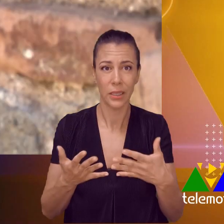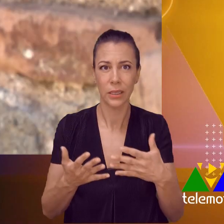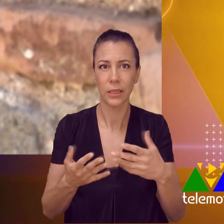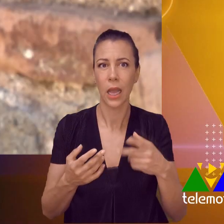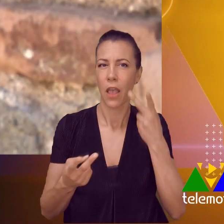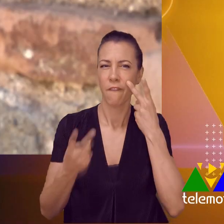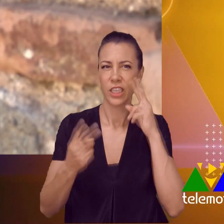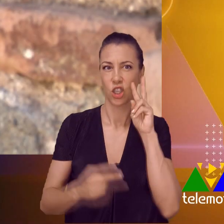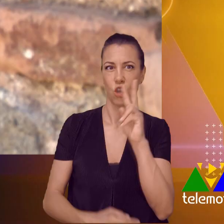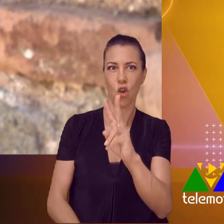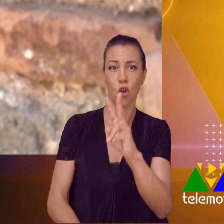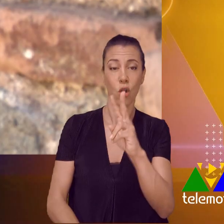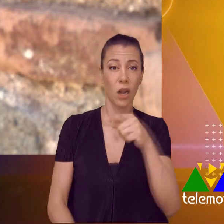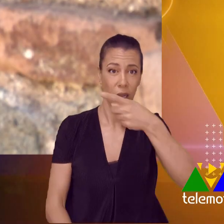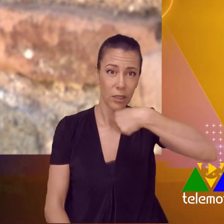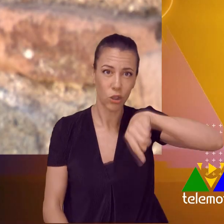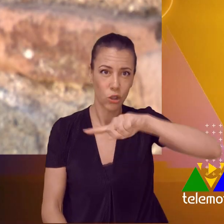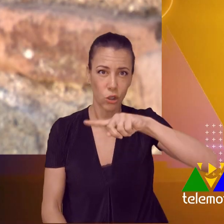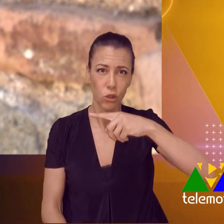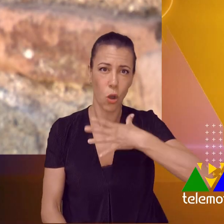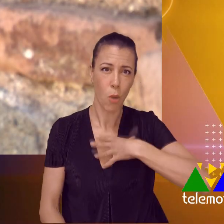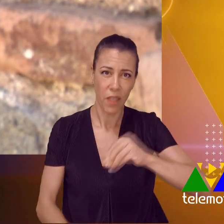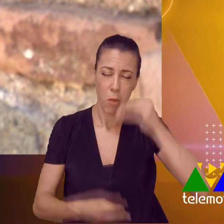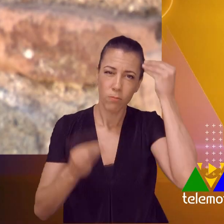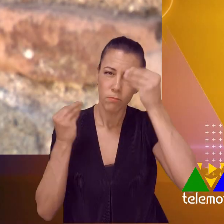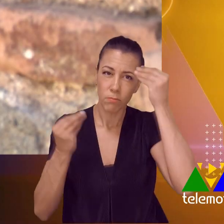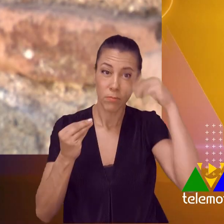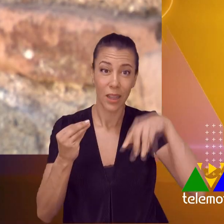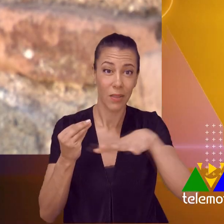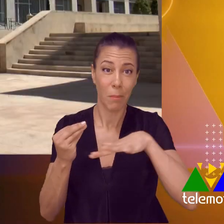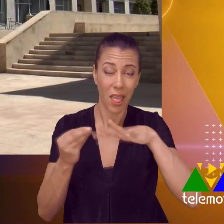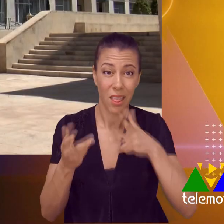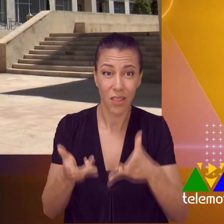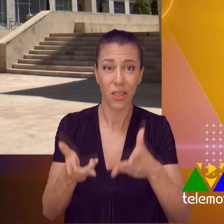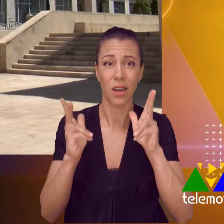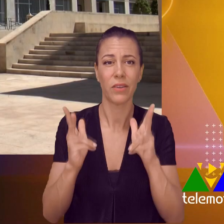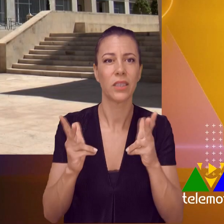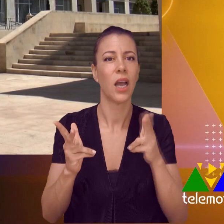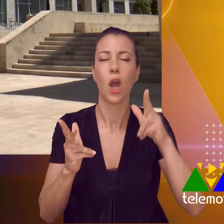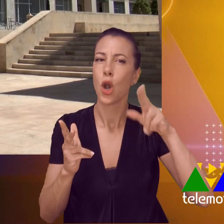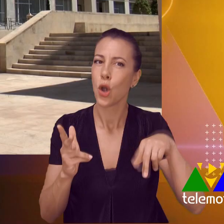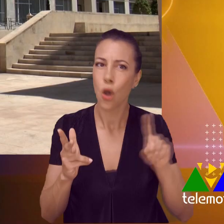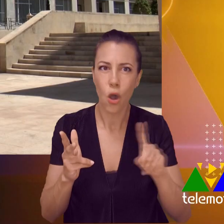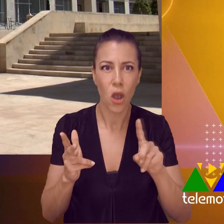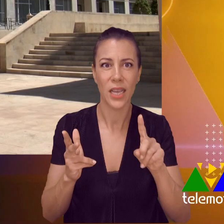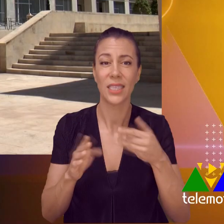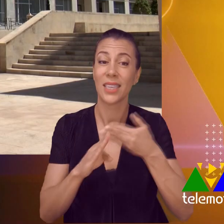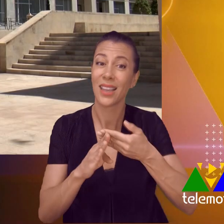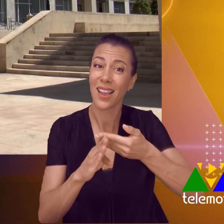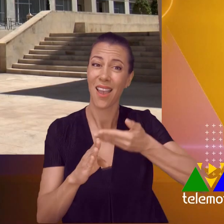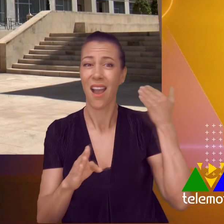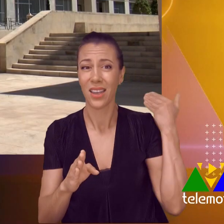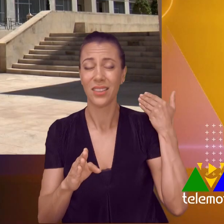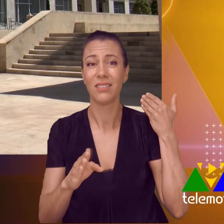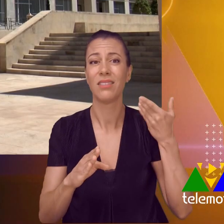que podemos tener nosotros de esta Plaza de la Libertad no es la que debieron tener los